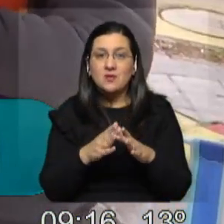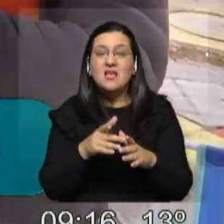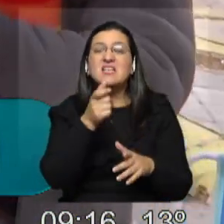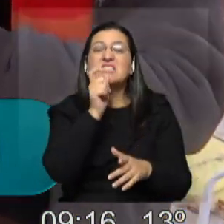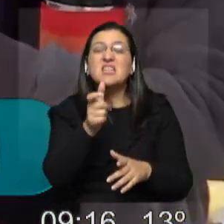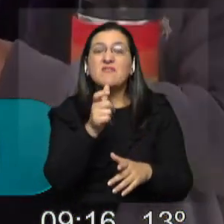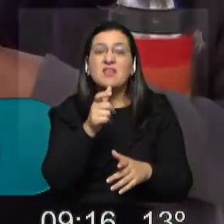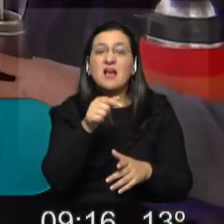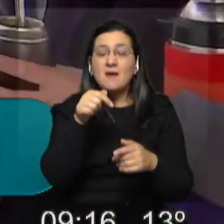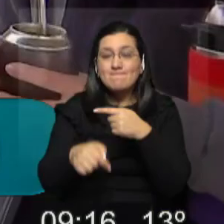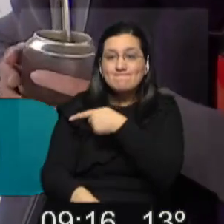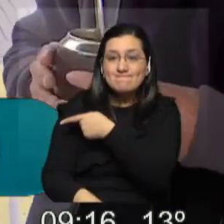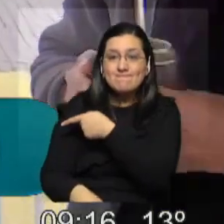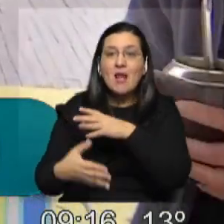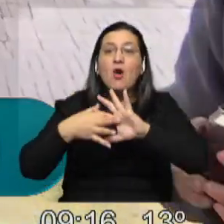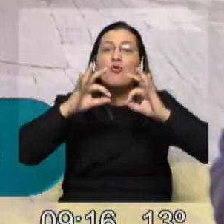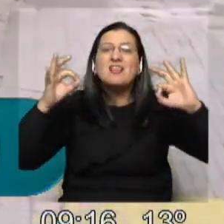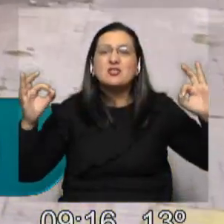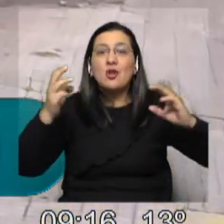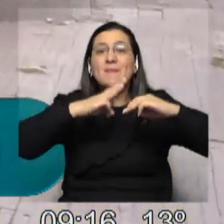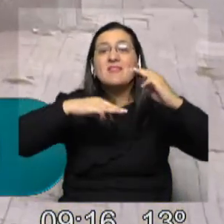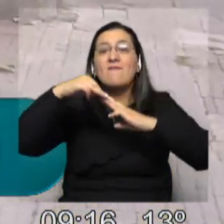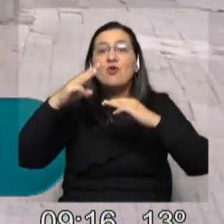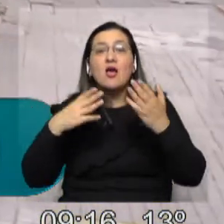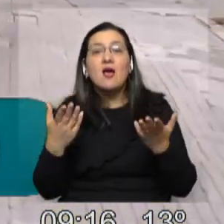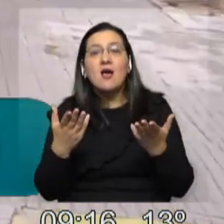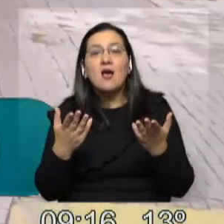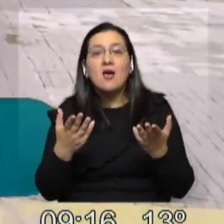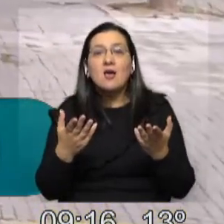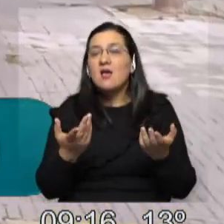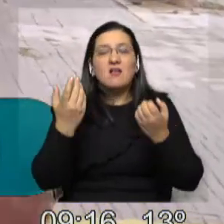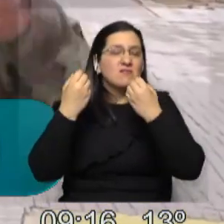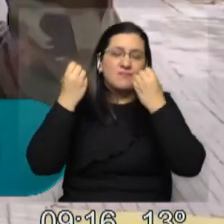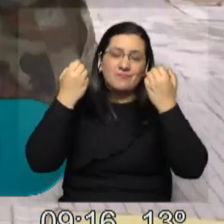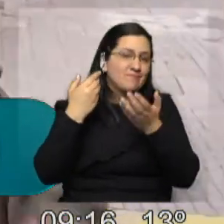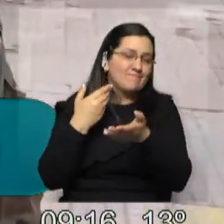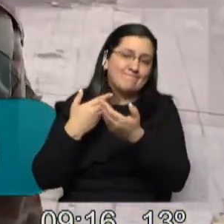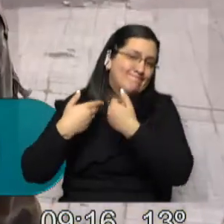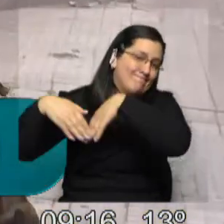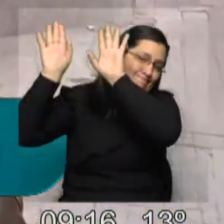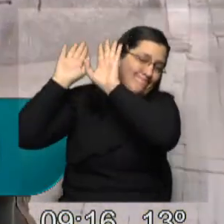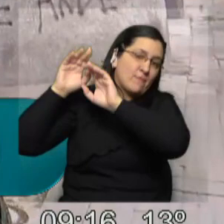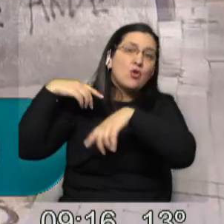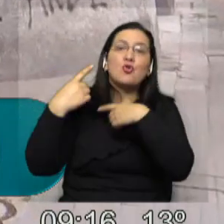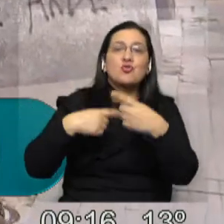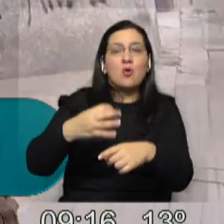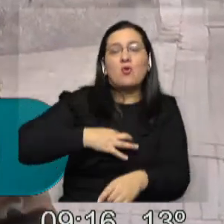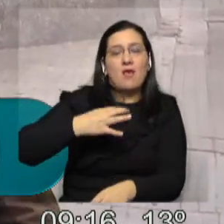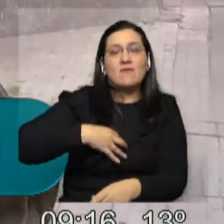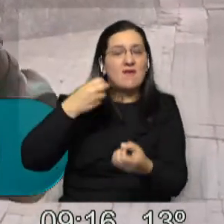el tablero para usted en la vida? Y tirar todo a la suerte y seguir con la